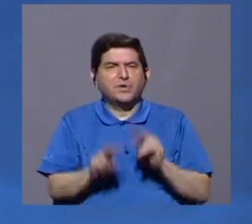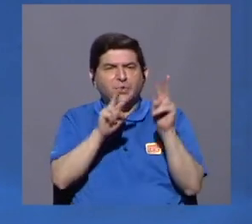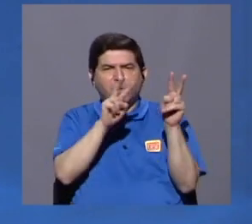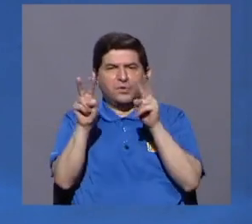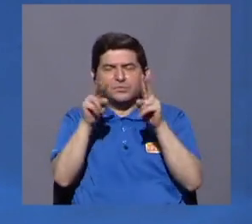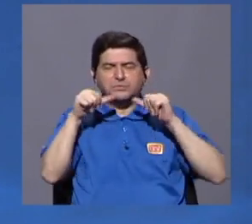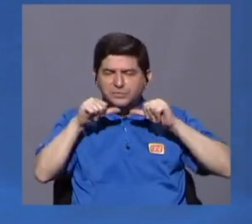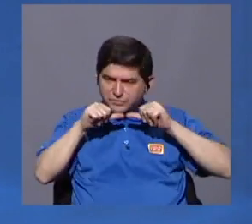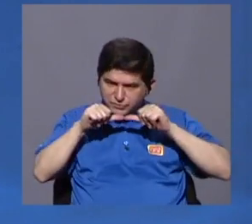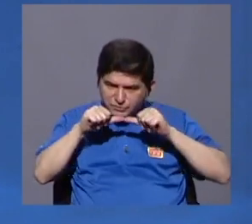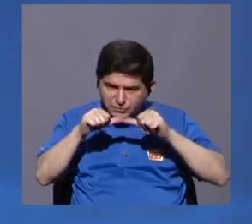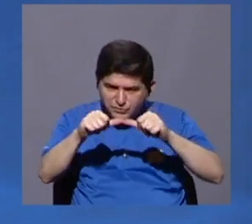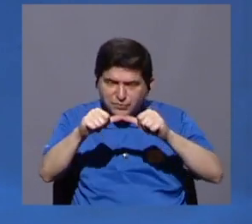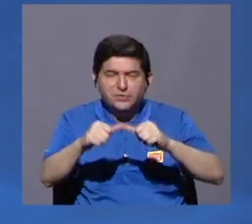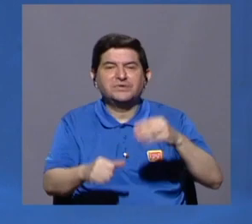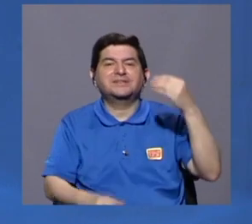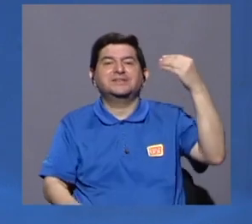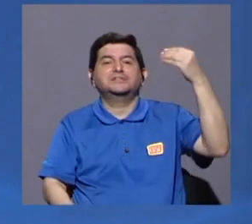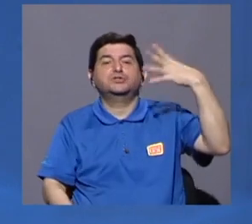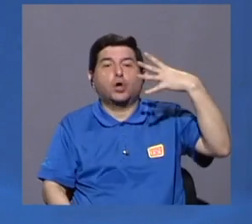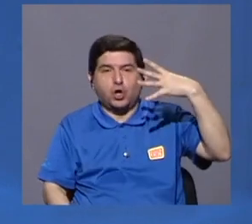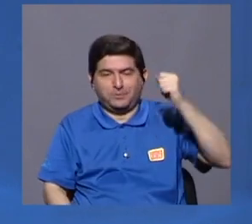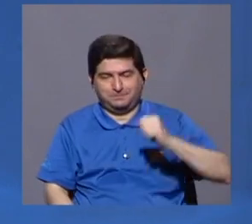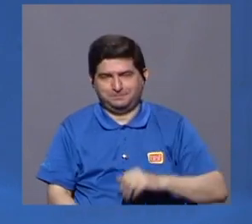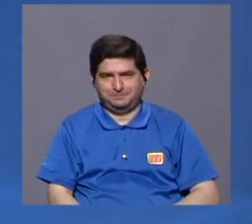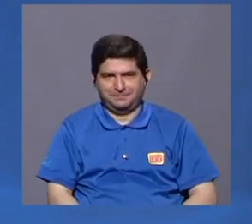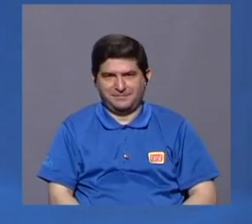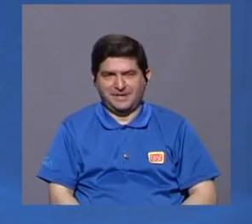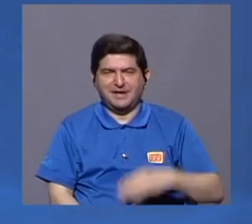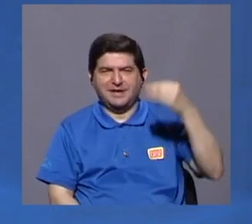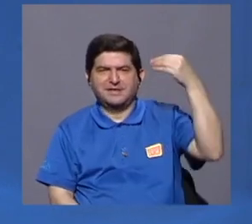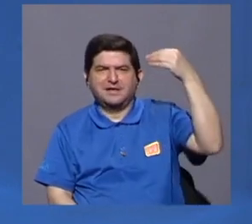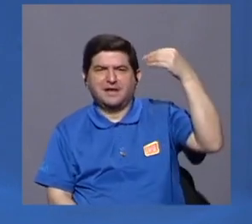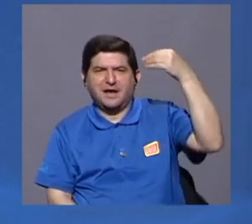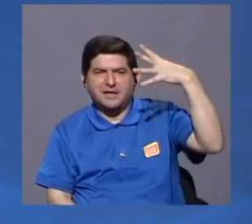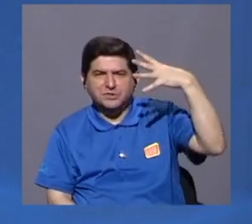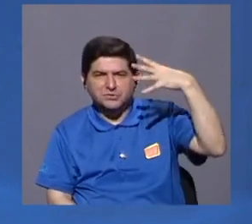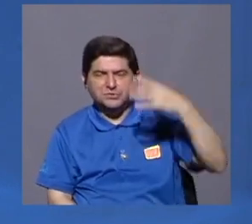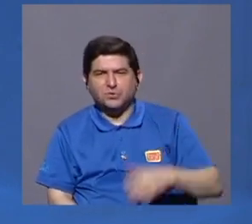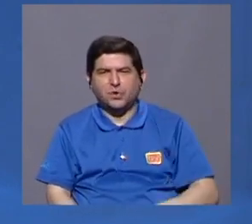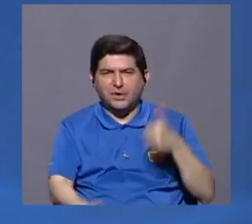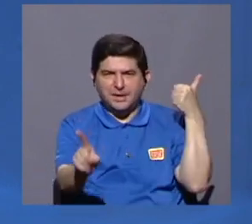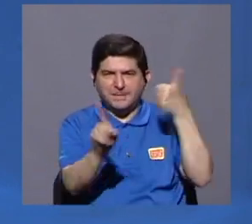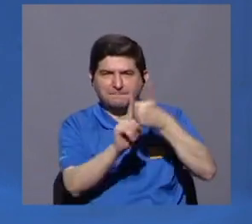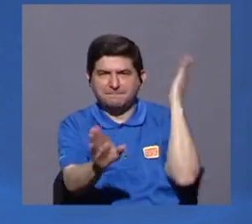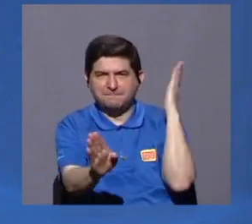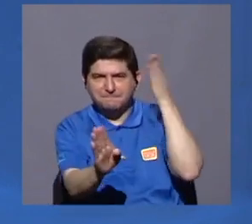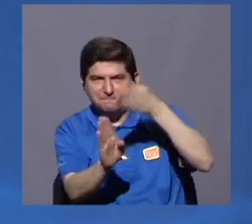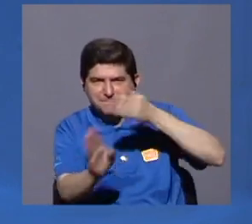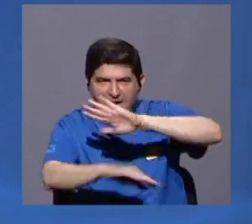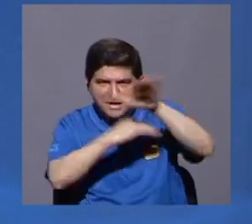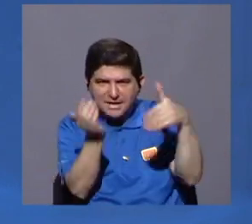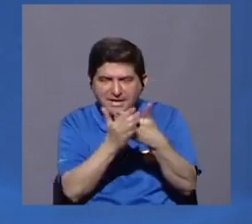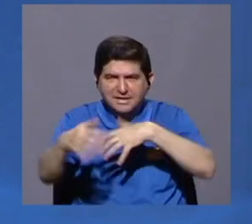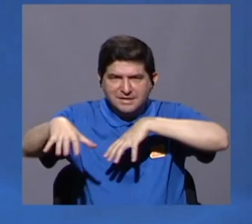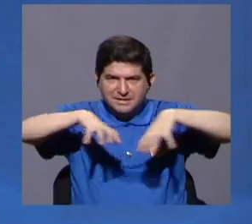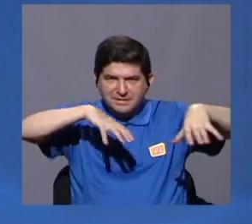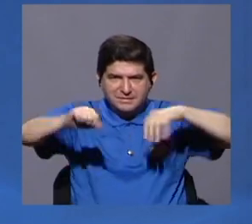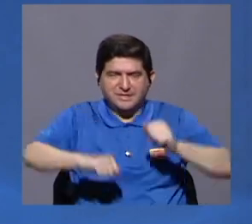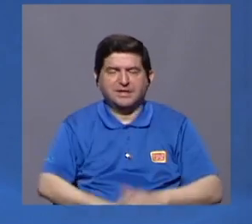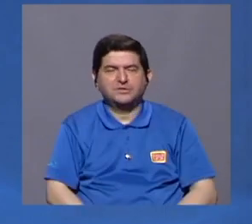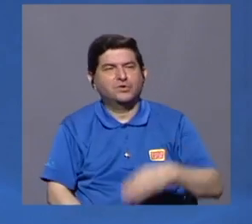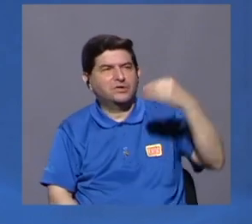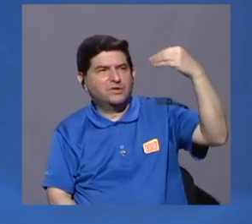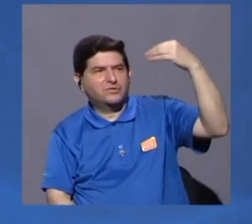continua del sol por ejemplo pero el sol este nos impacta directamente toda la actividad que ocurre en el sol